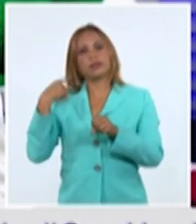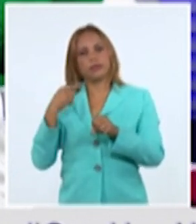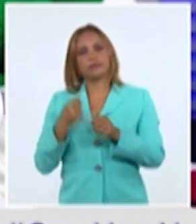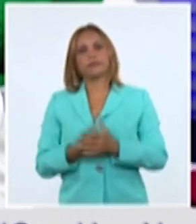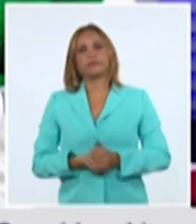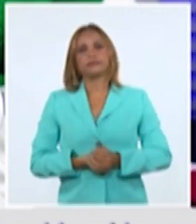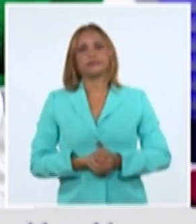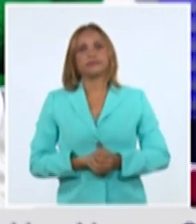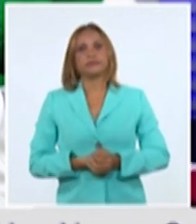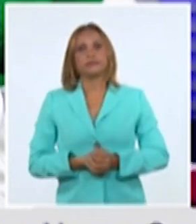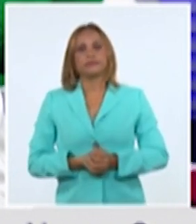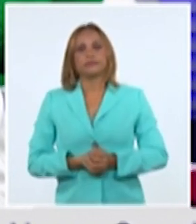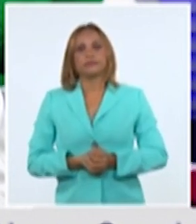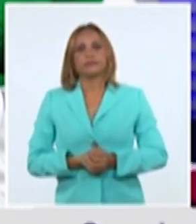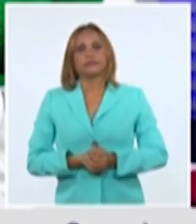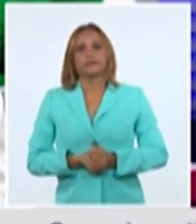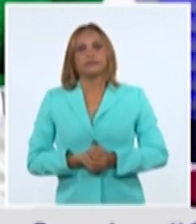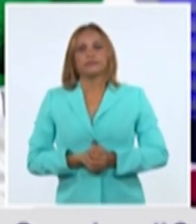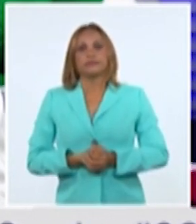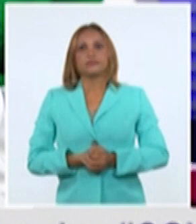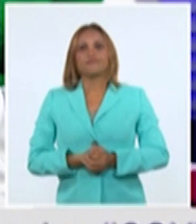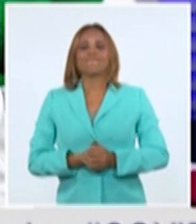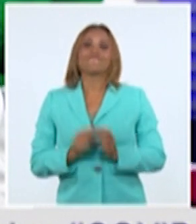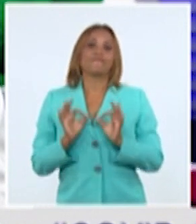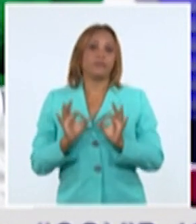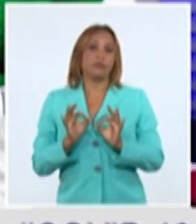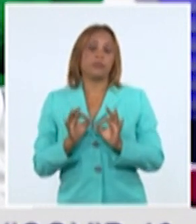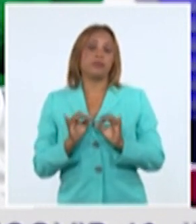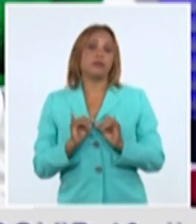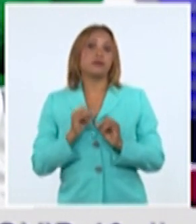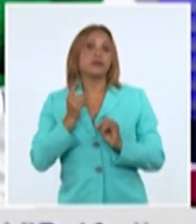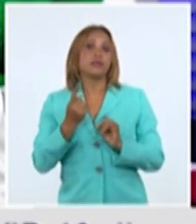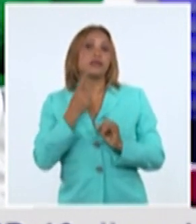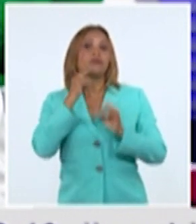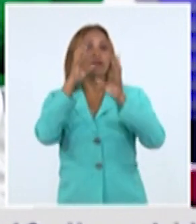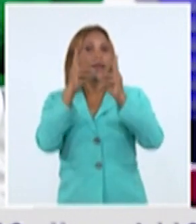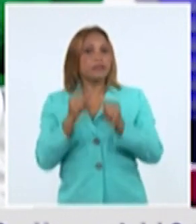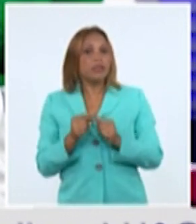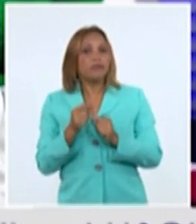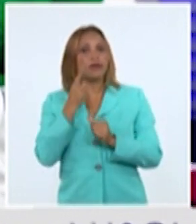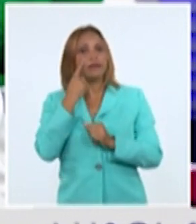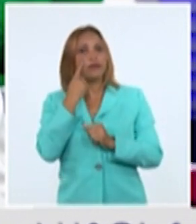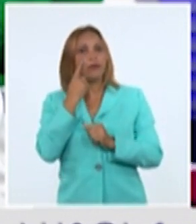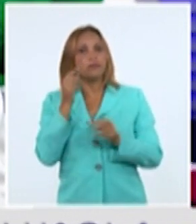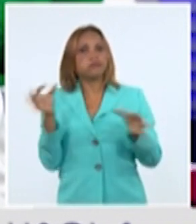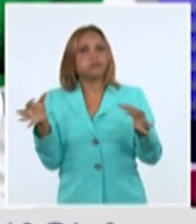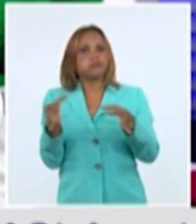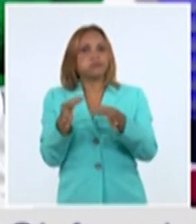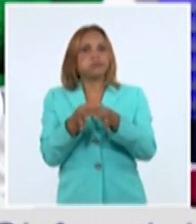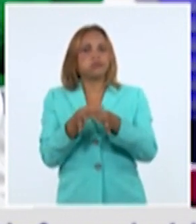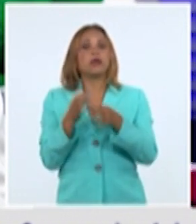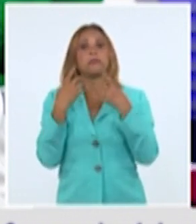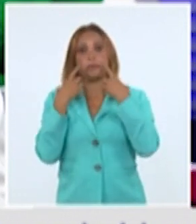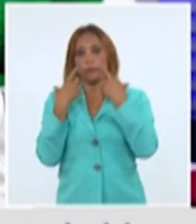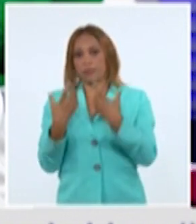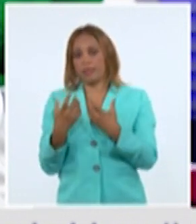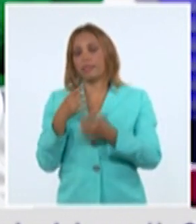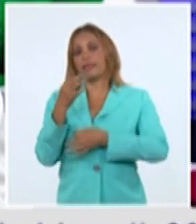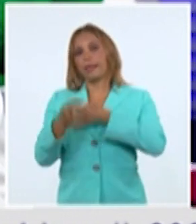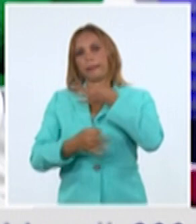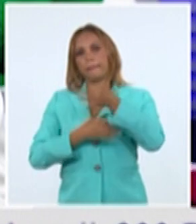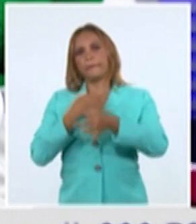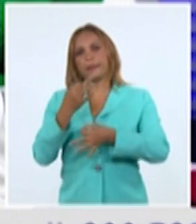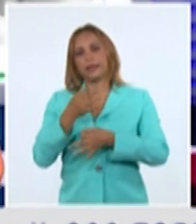diagnosticados ayer, que realmente exhibe cifras con reducciones importantes, como muy bien ella